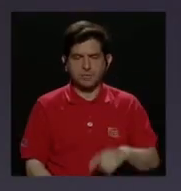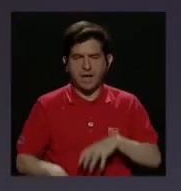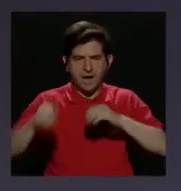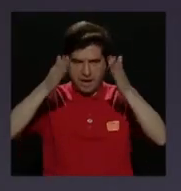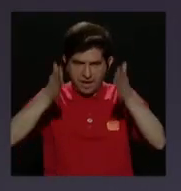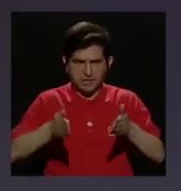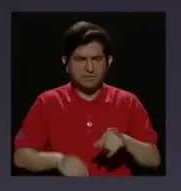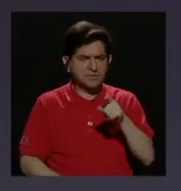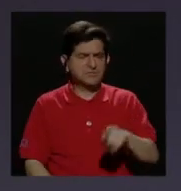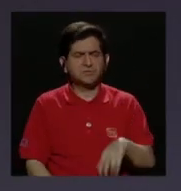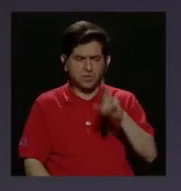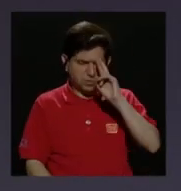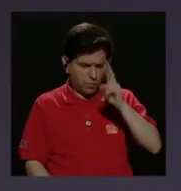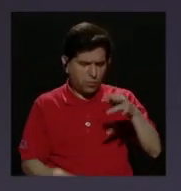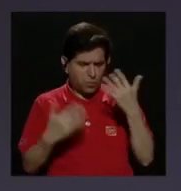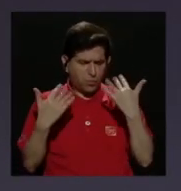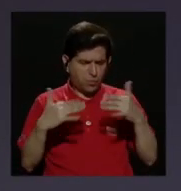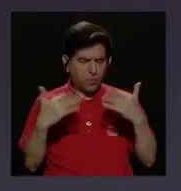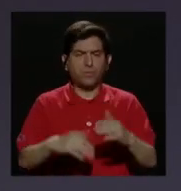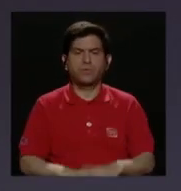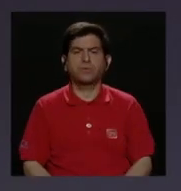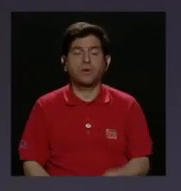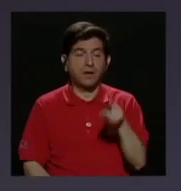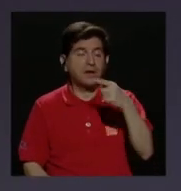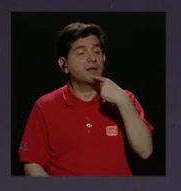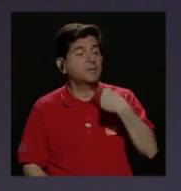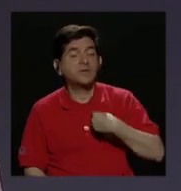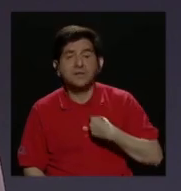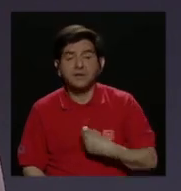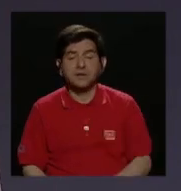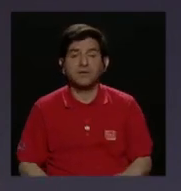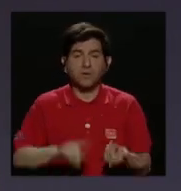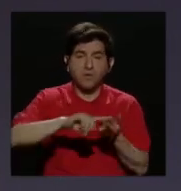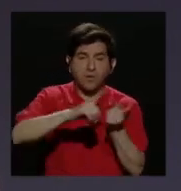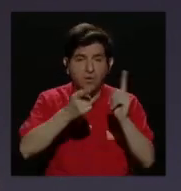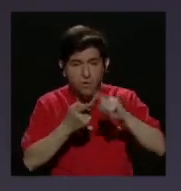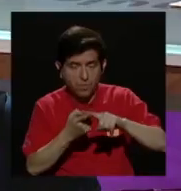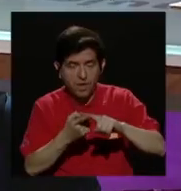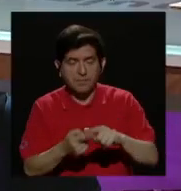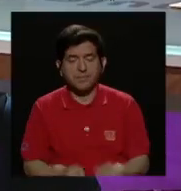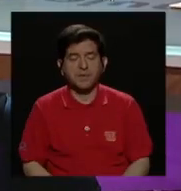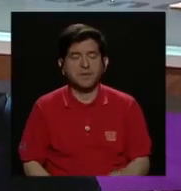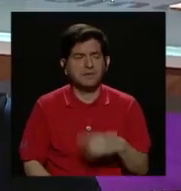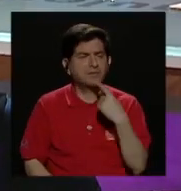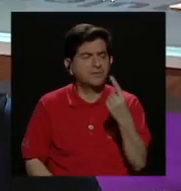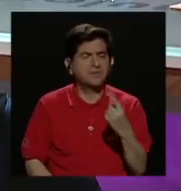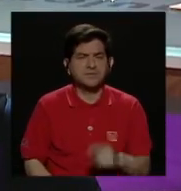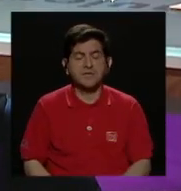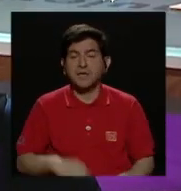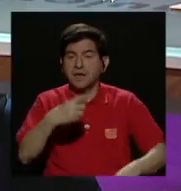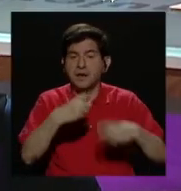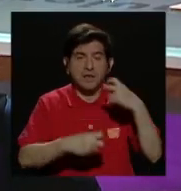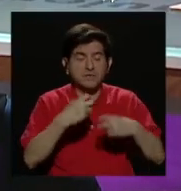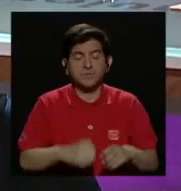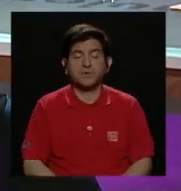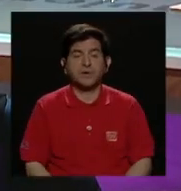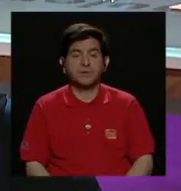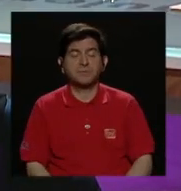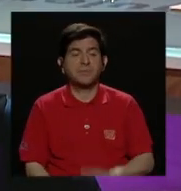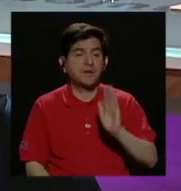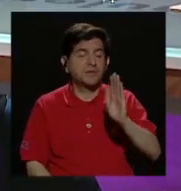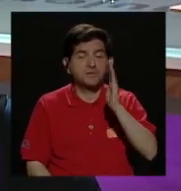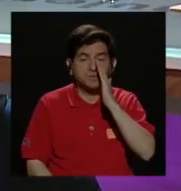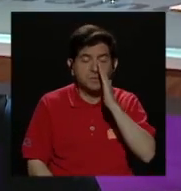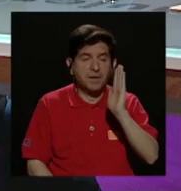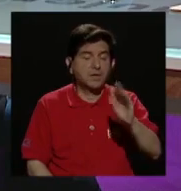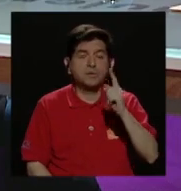y la aprecio montones. Y lo que él me dijo fue que un amigo de él había dicho, Dino, es problema de su es problema de mamá y